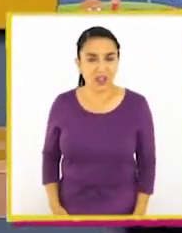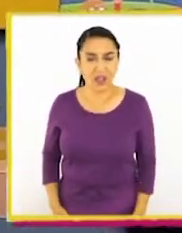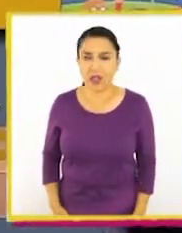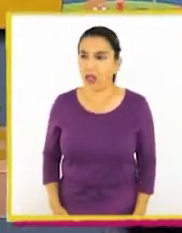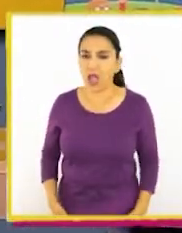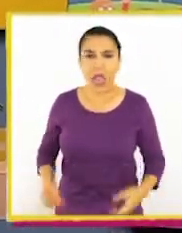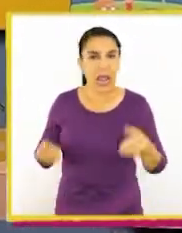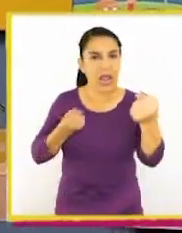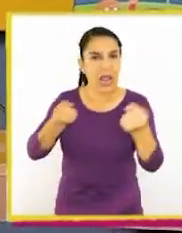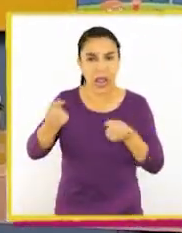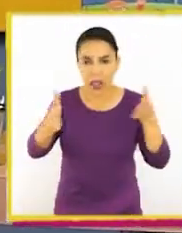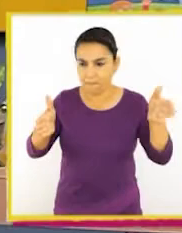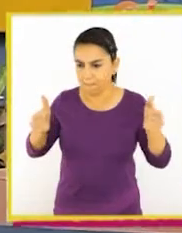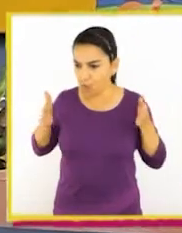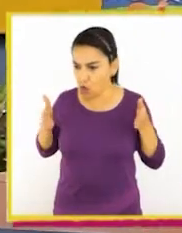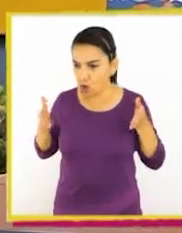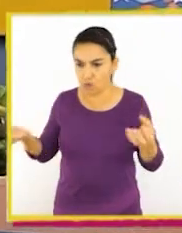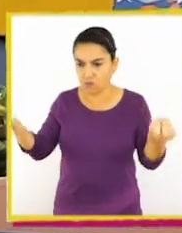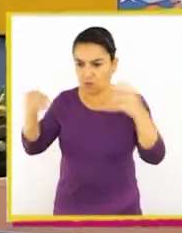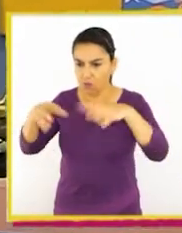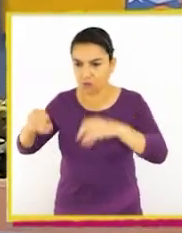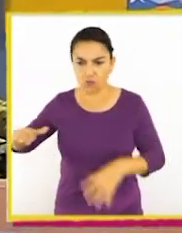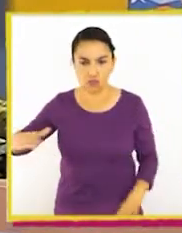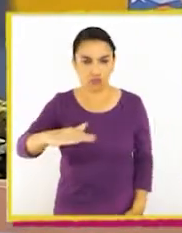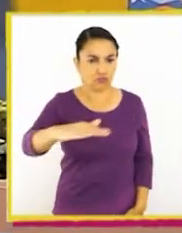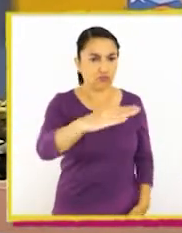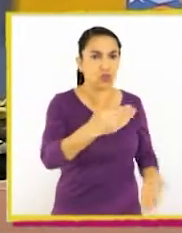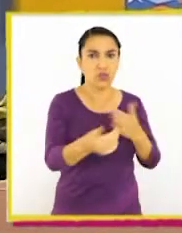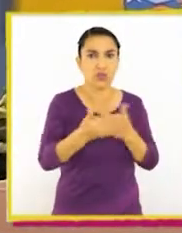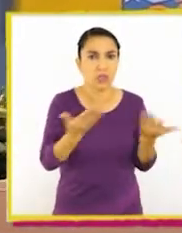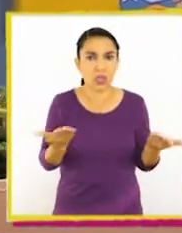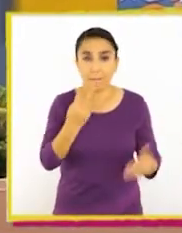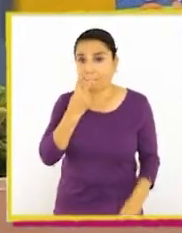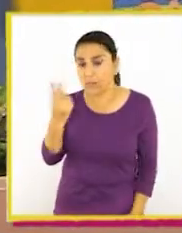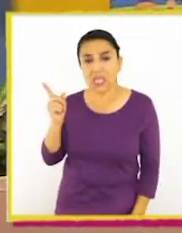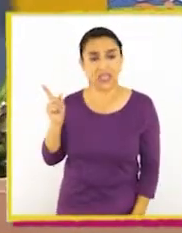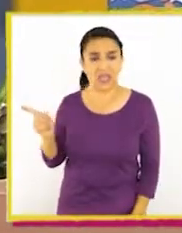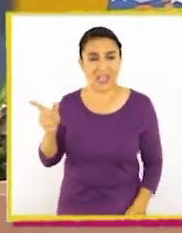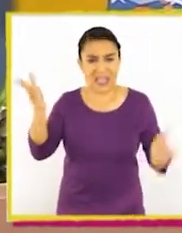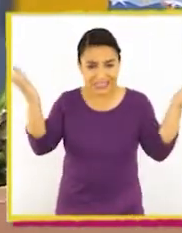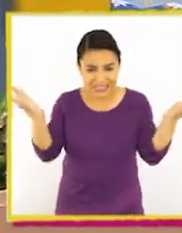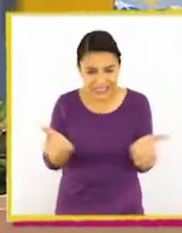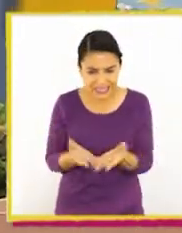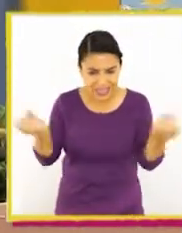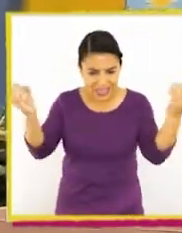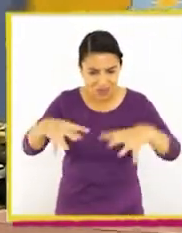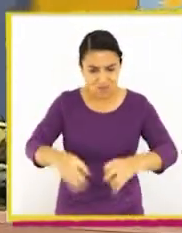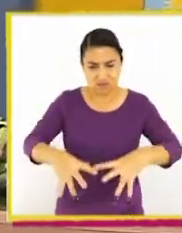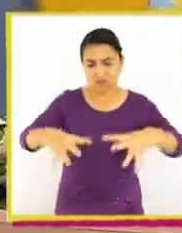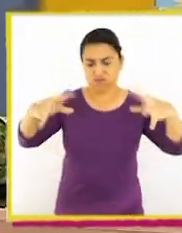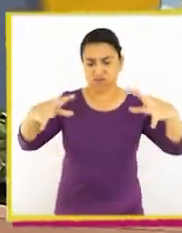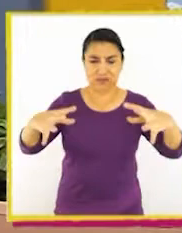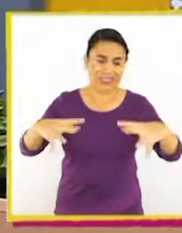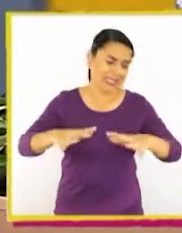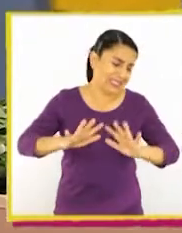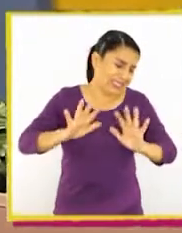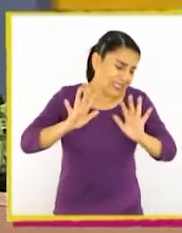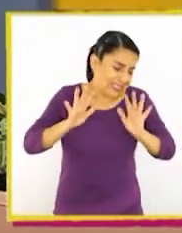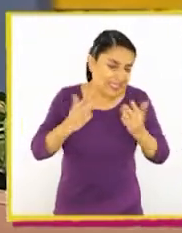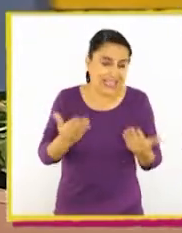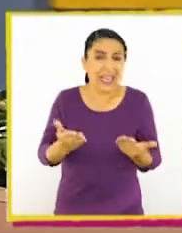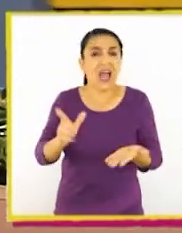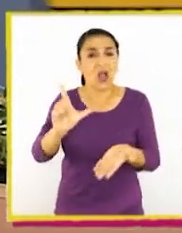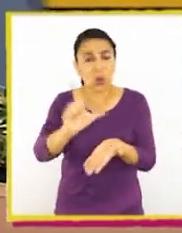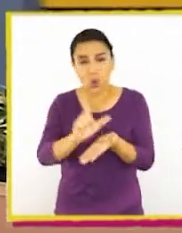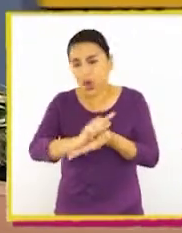¿A dónde llegarán los camiones de basura? Miren, esto es un relleno sanitario. ¡Uah!